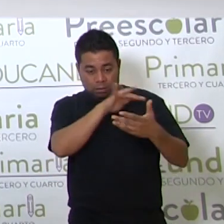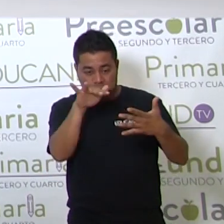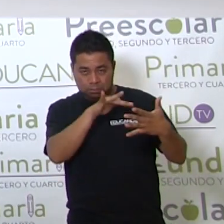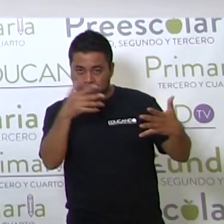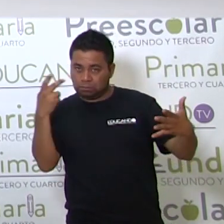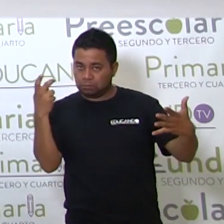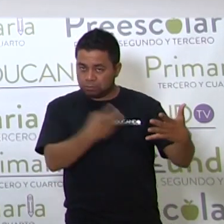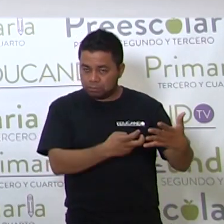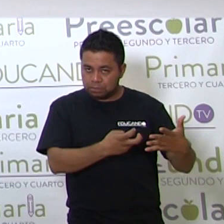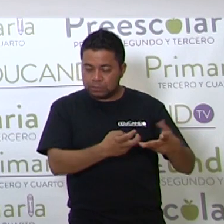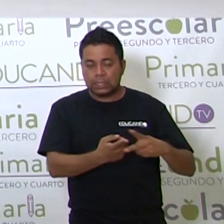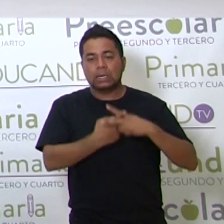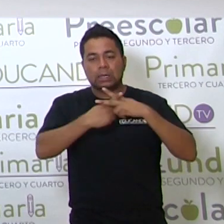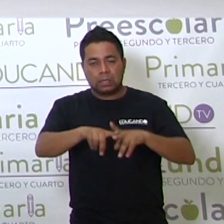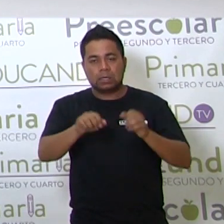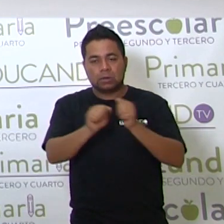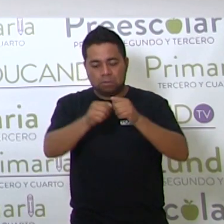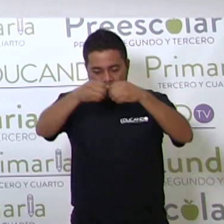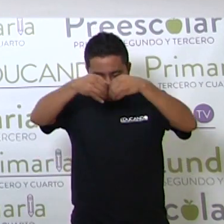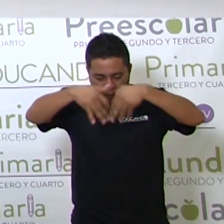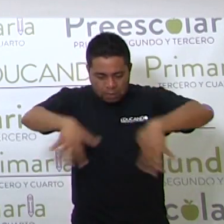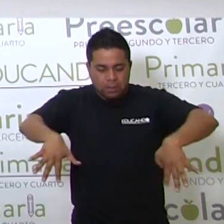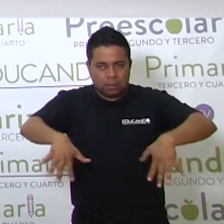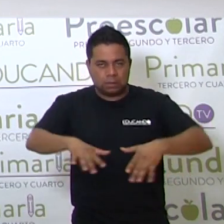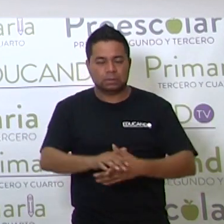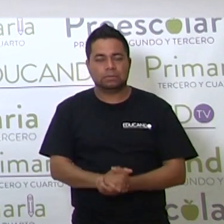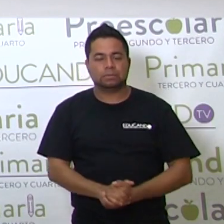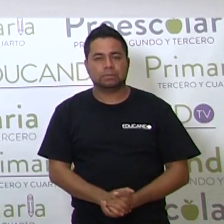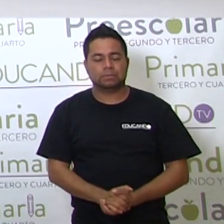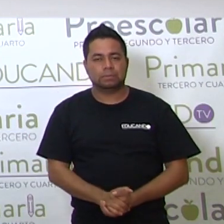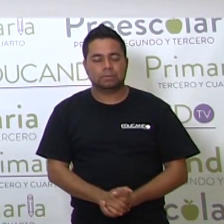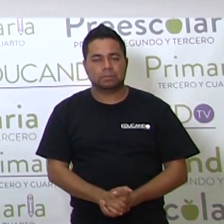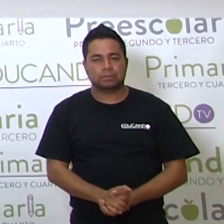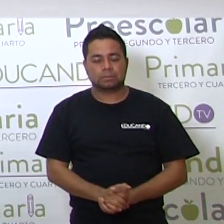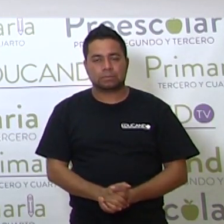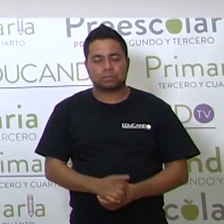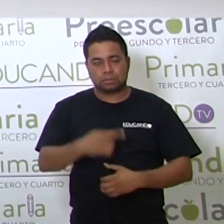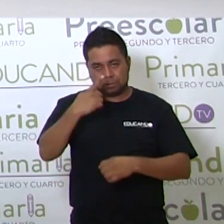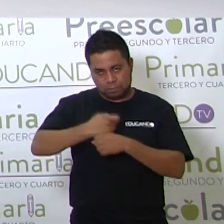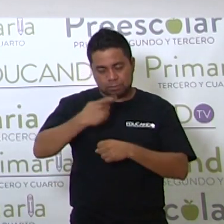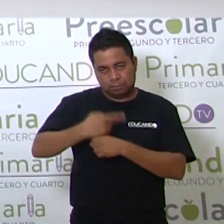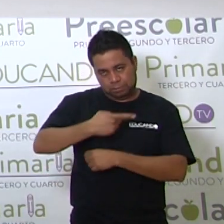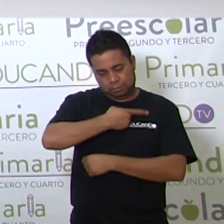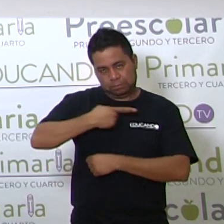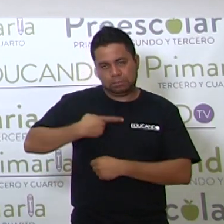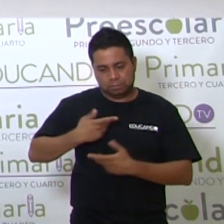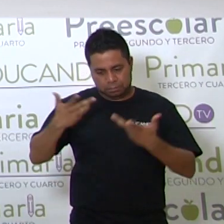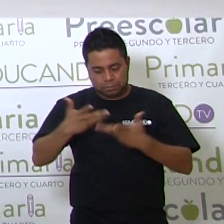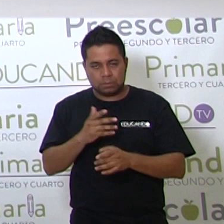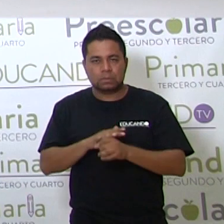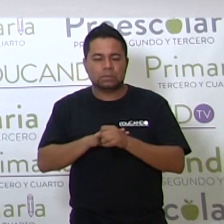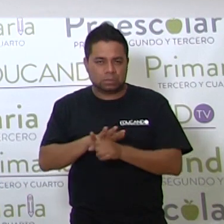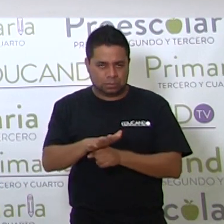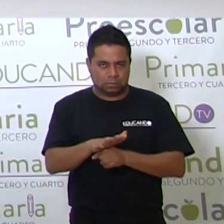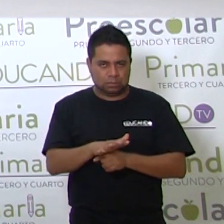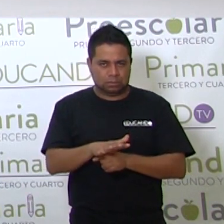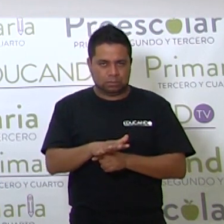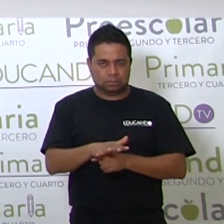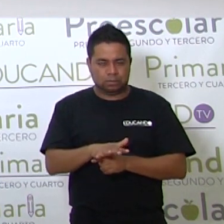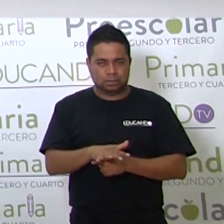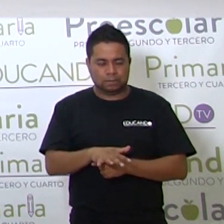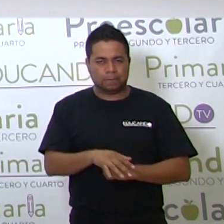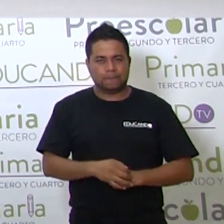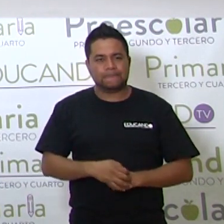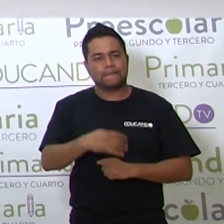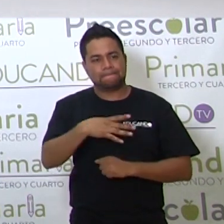vamos a realizar nuestro mapa conceptual. Lo primero que hacer es, vamos a ver si